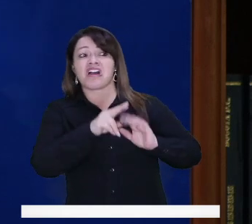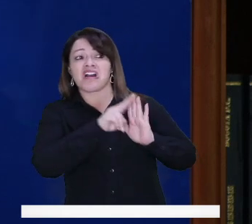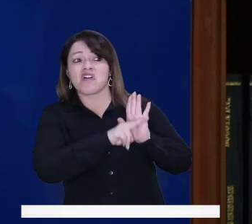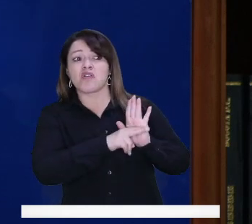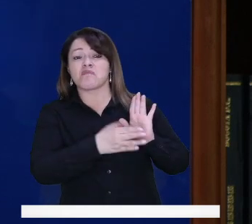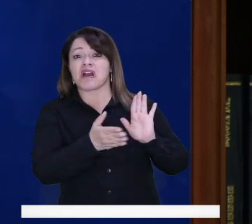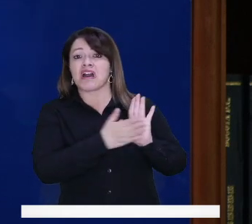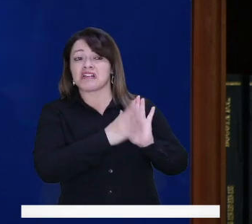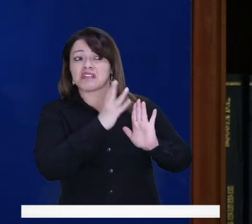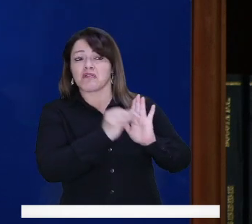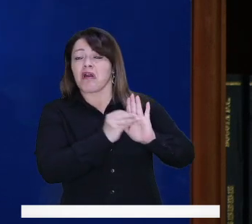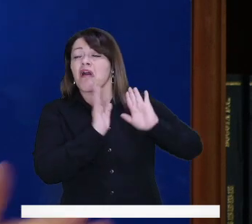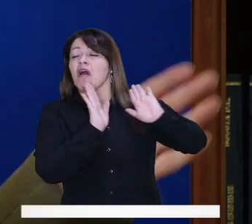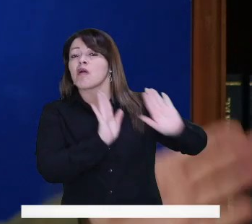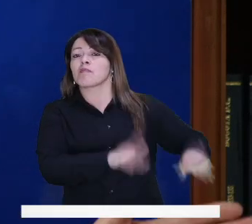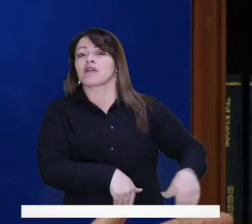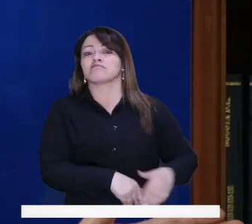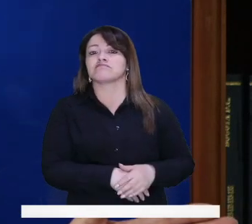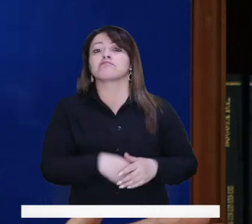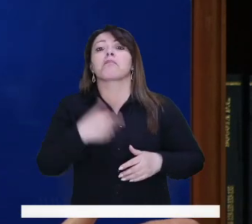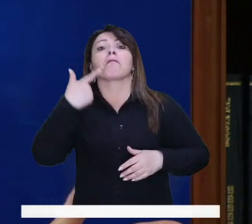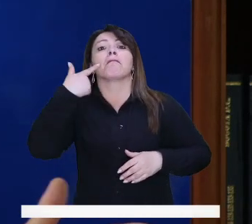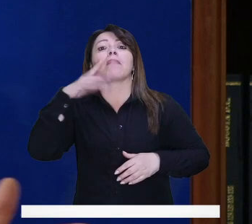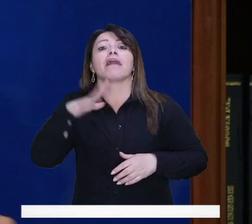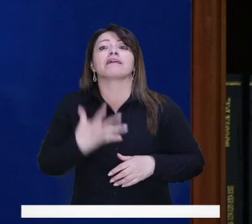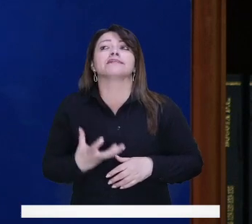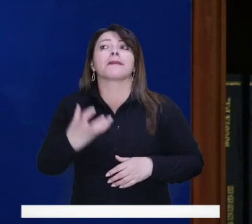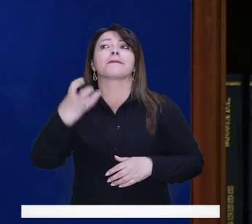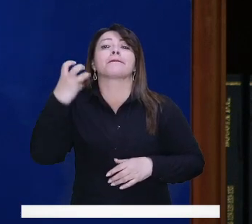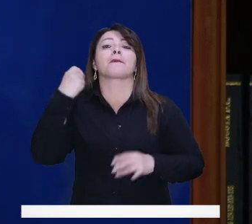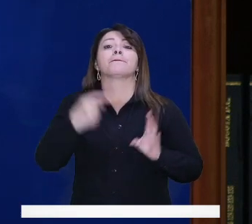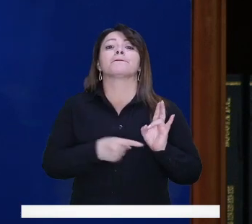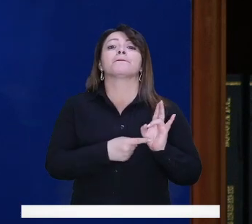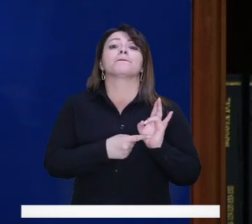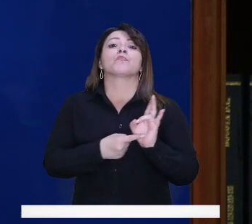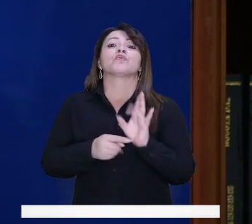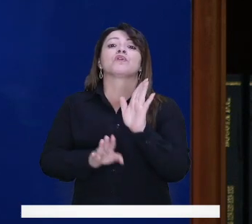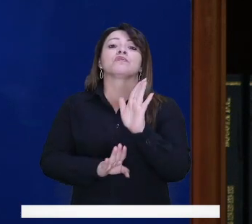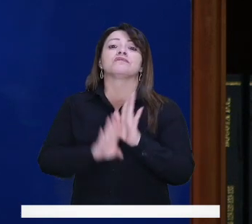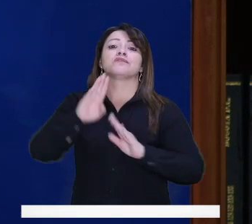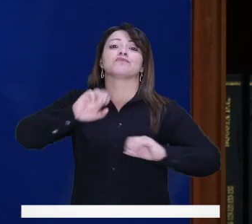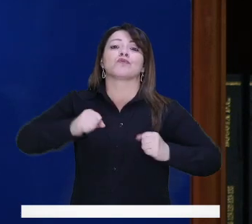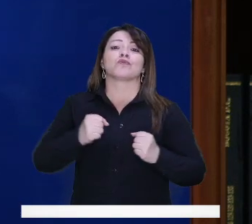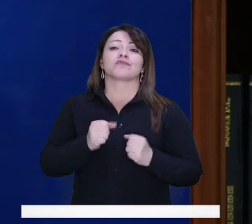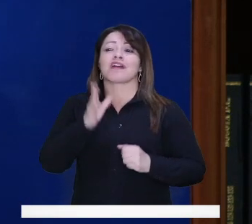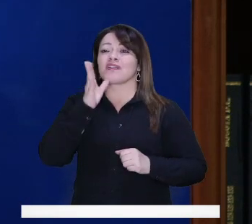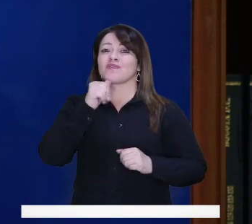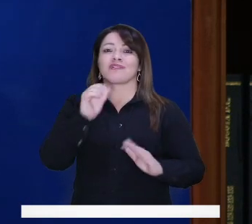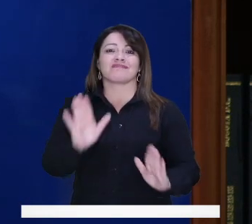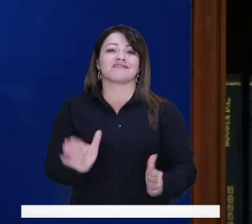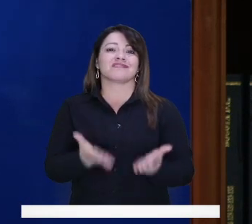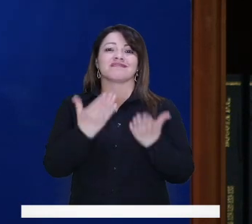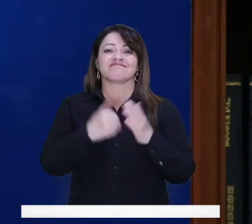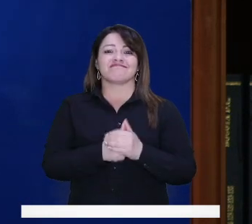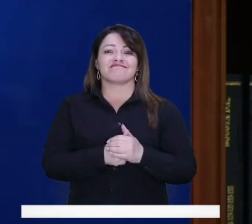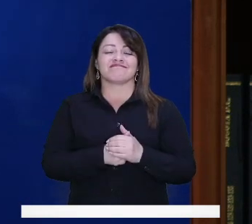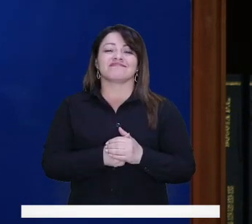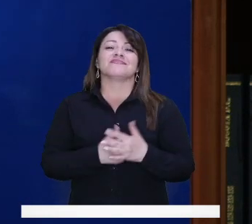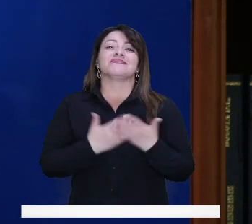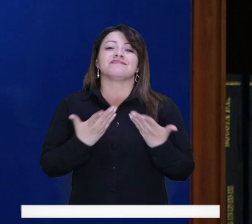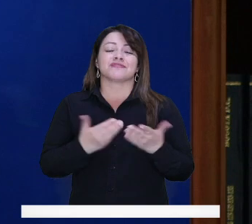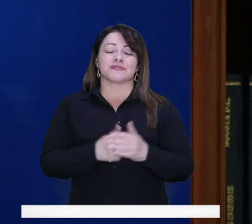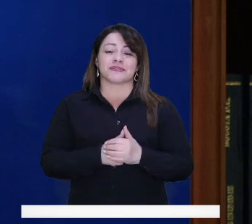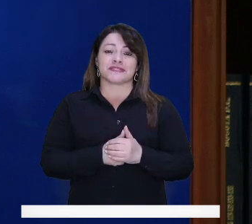esquema del viejo modelo de desarrollo en la ciudad de Bogotá, que básicamente lo representa